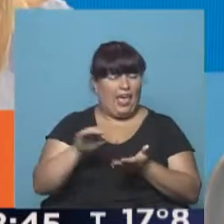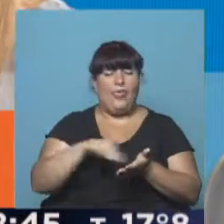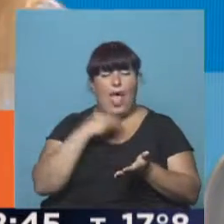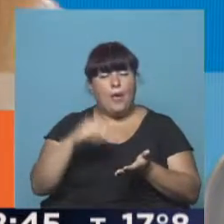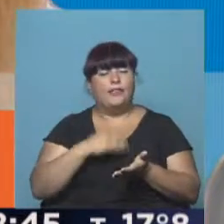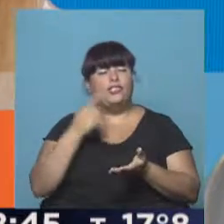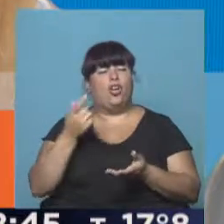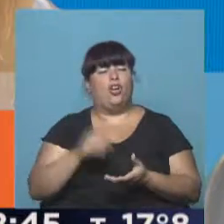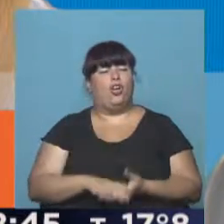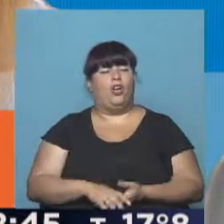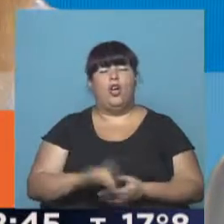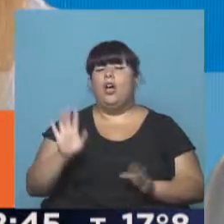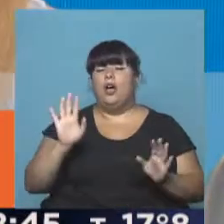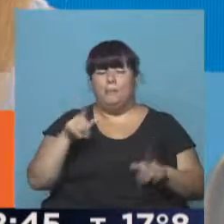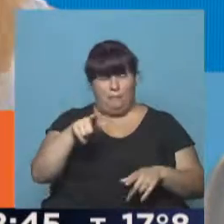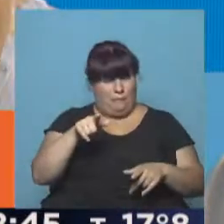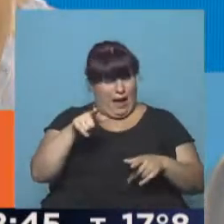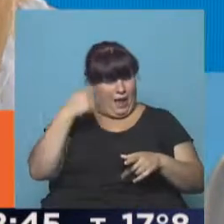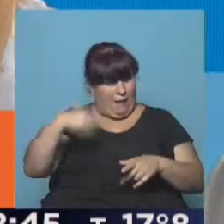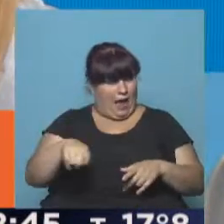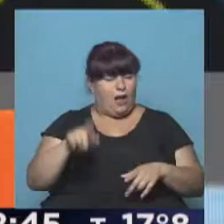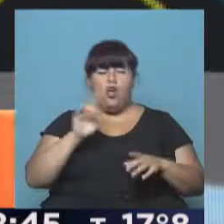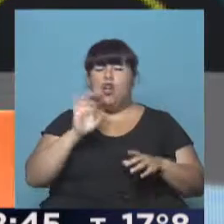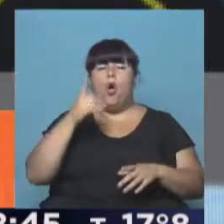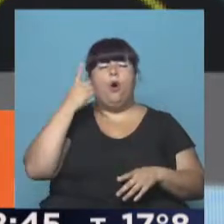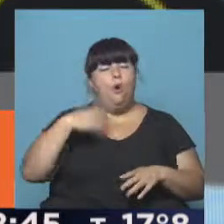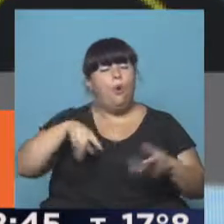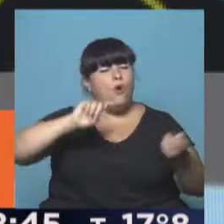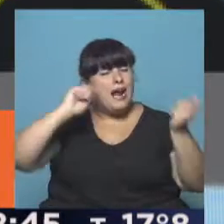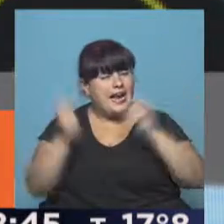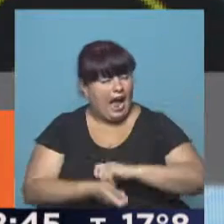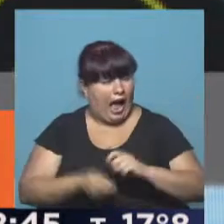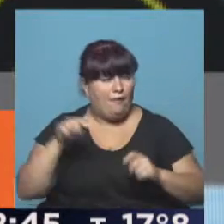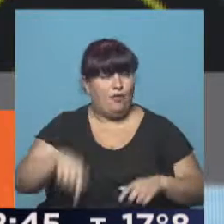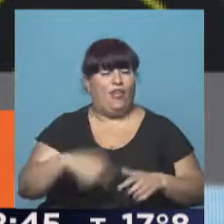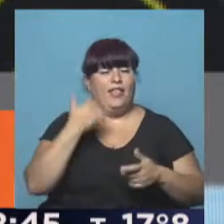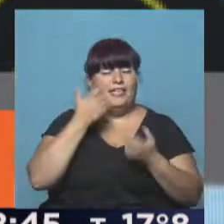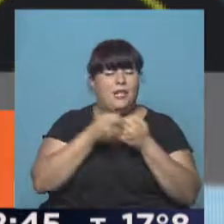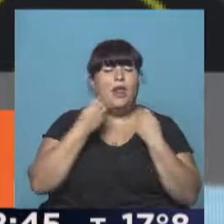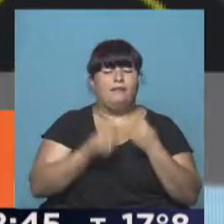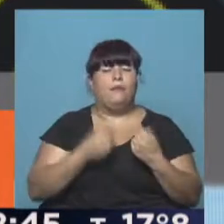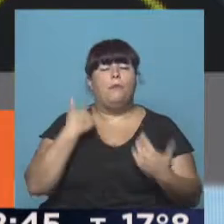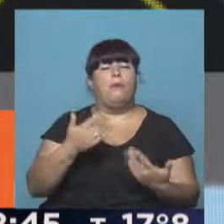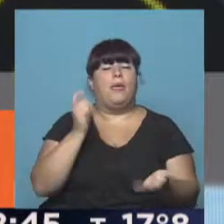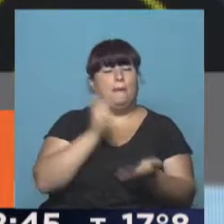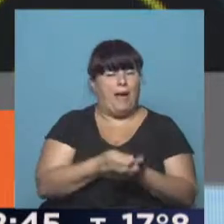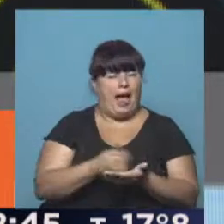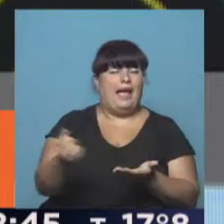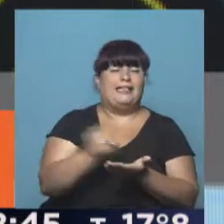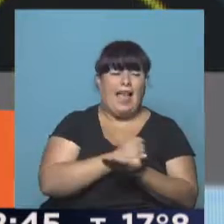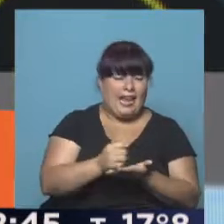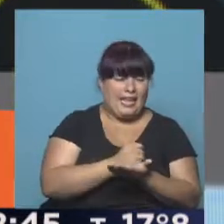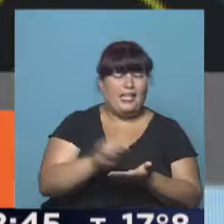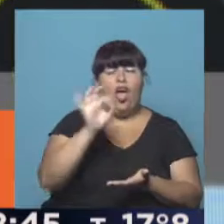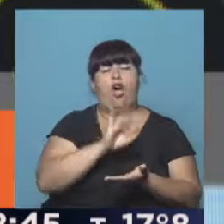o de crédito 1 para este tipo de pagos bueno una de las grandes transformaciones que esta aplicación va a generar es que vas a poder pagar con tarjeta de